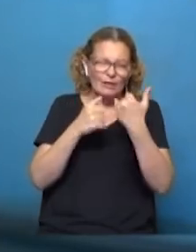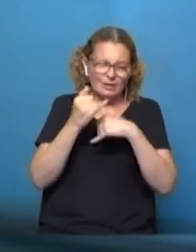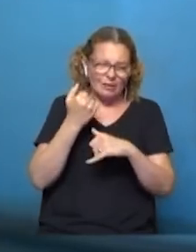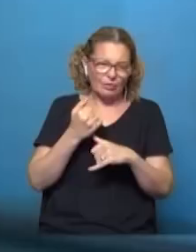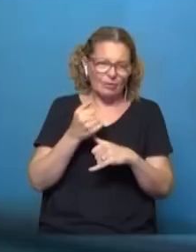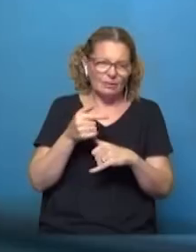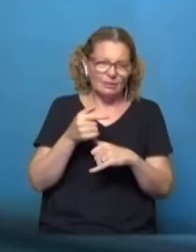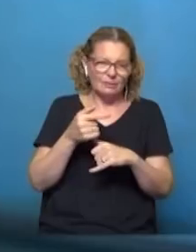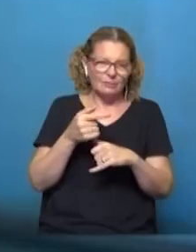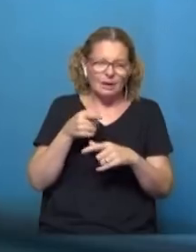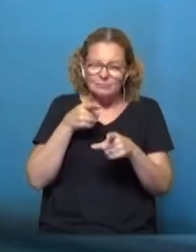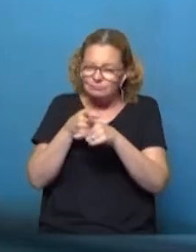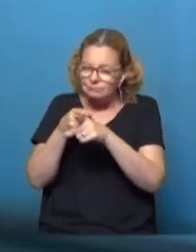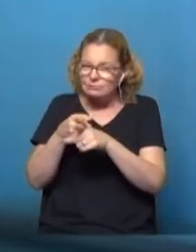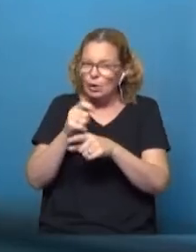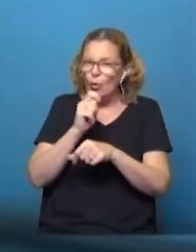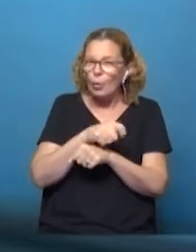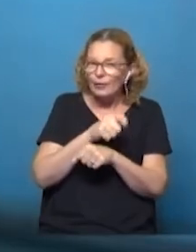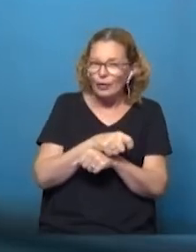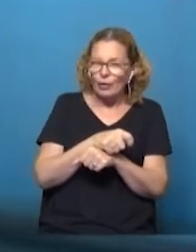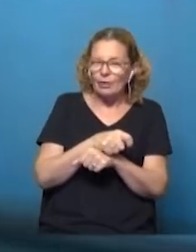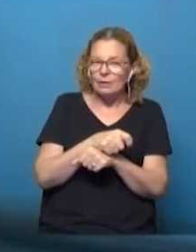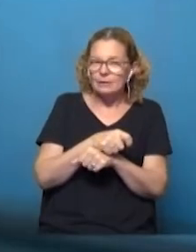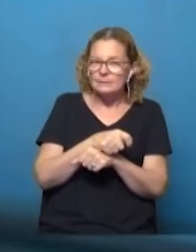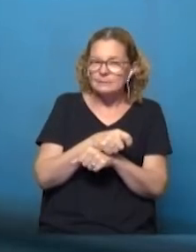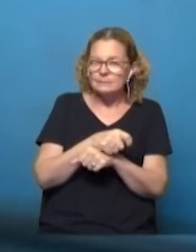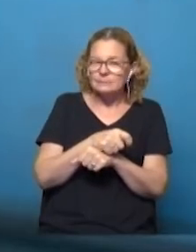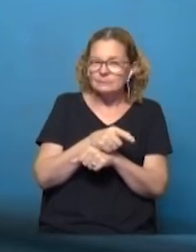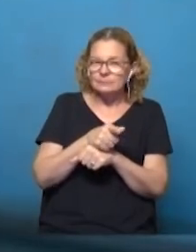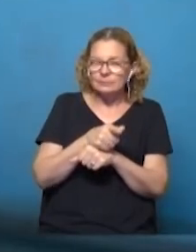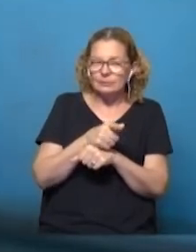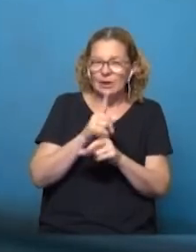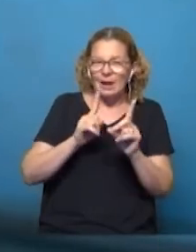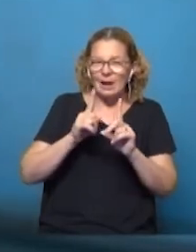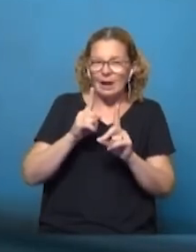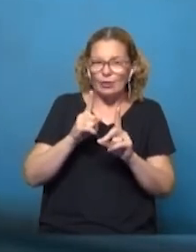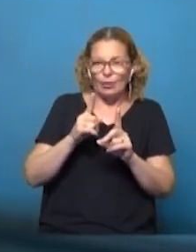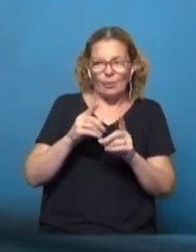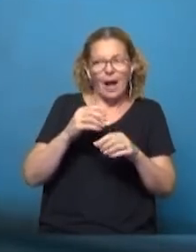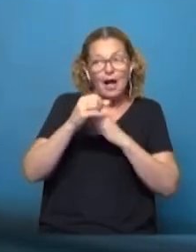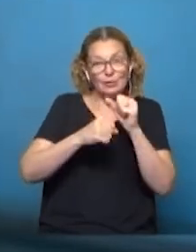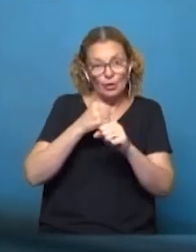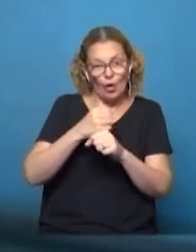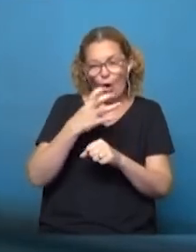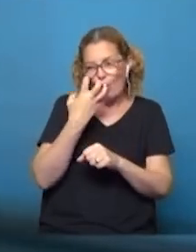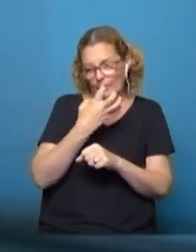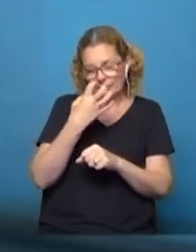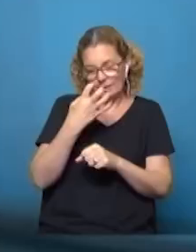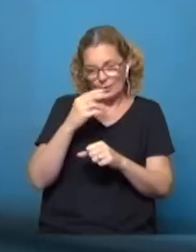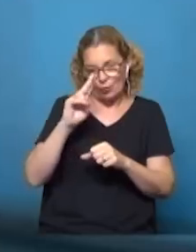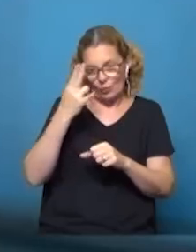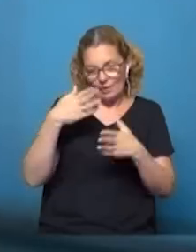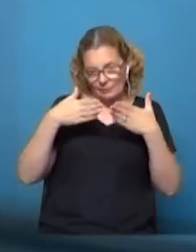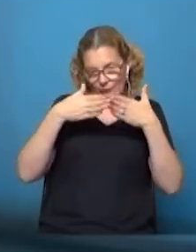hacerlos sacar un juicio por una concesión absolutamente terrible que se produjo en el Uruguay entonces